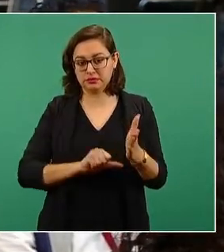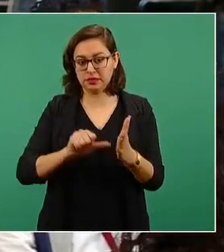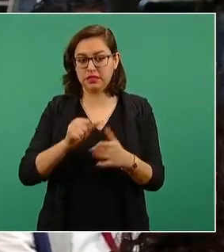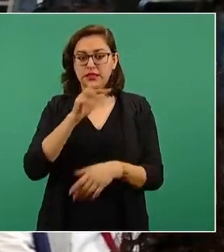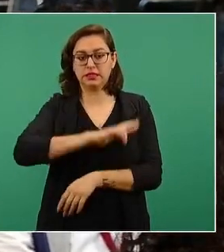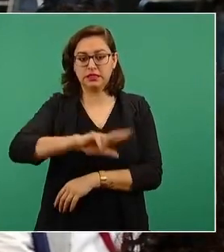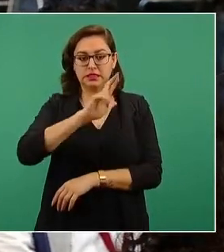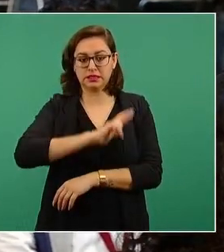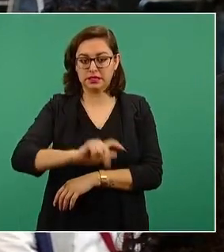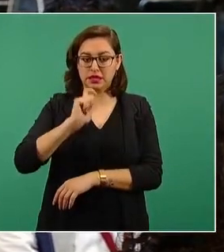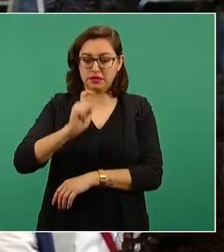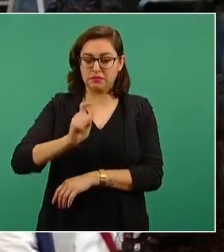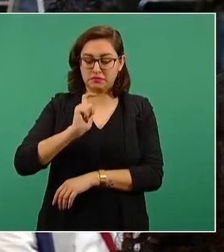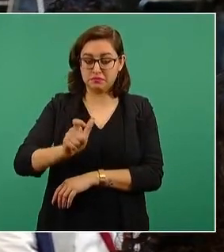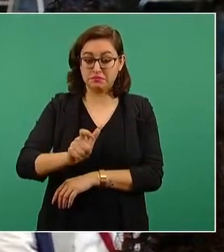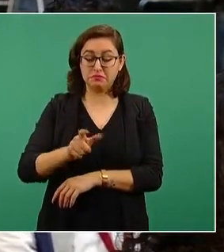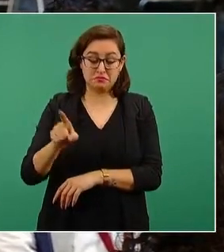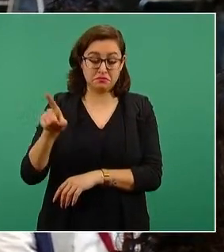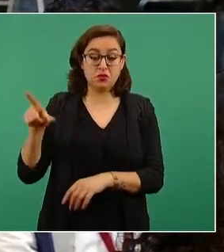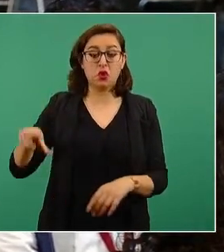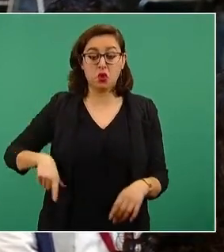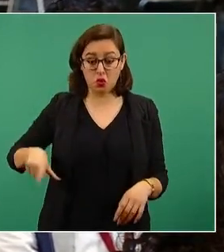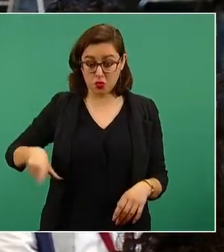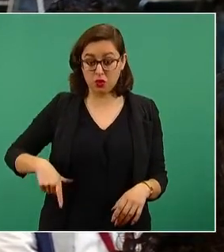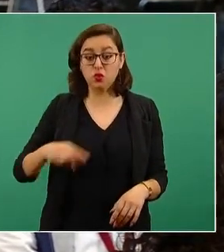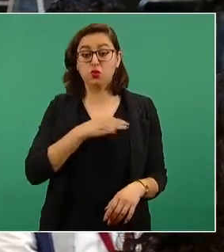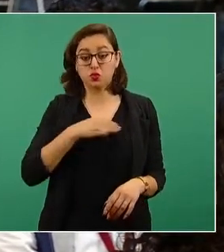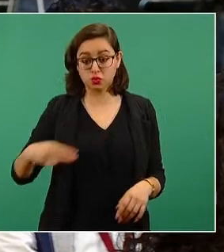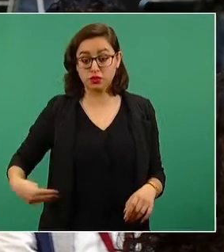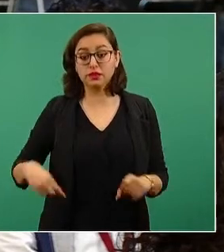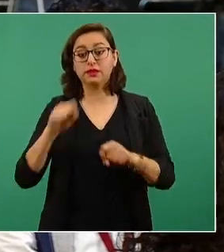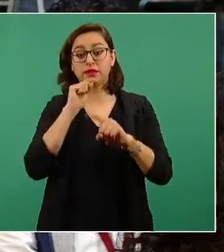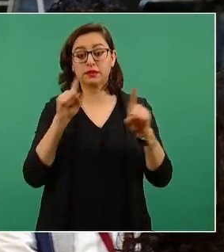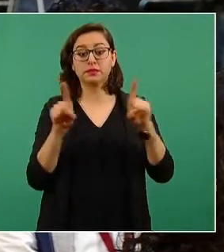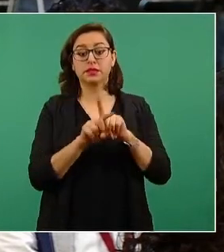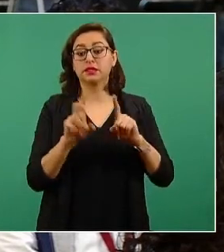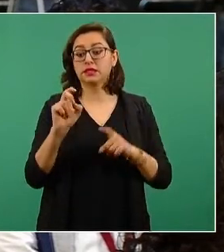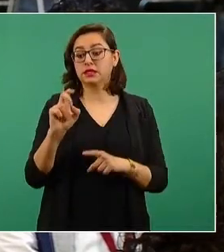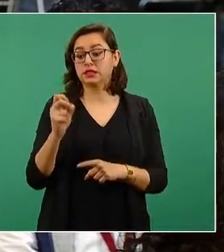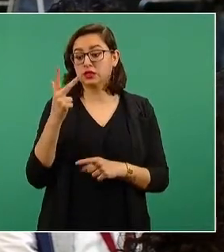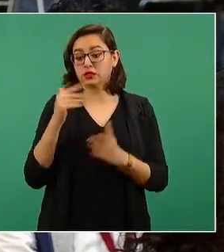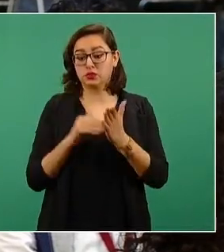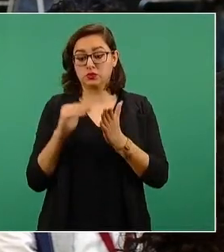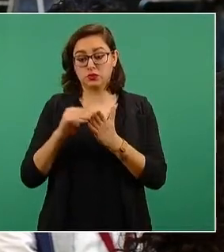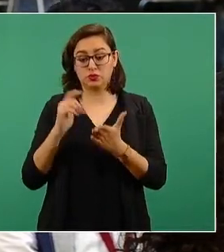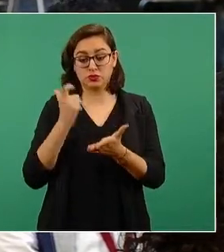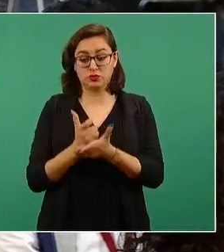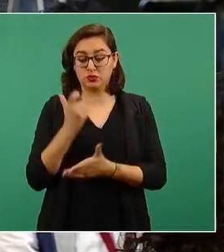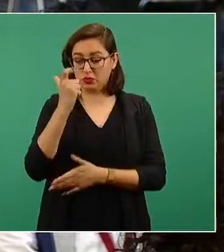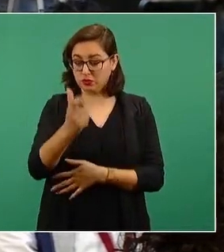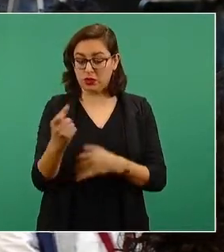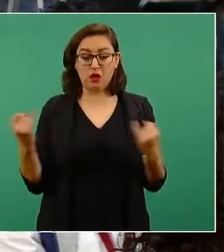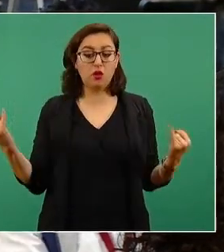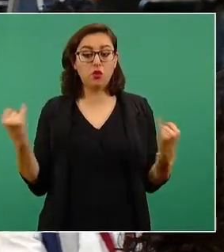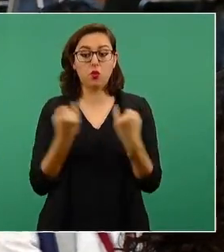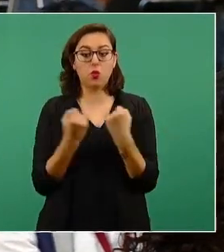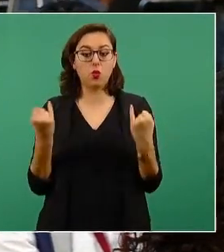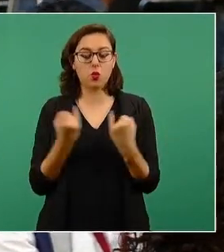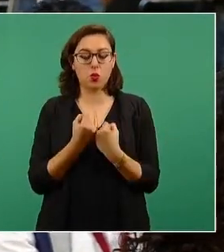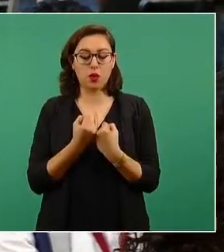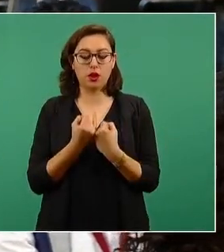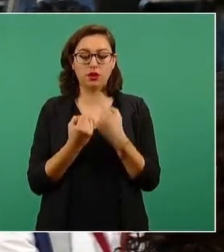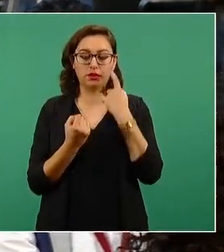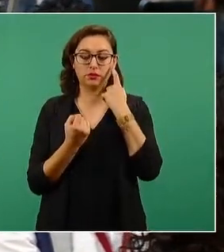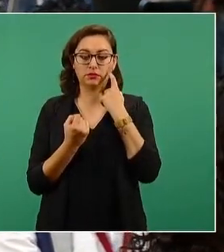equipo, revelaría que el gobierno municipal también pagó 38 millones de pesos, pues de la misma forma. Al igual que con